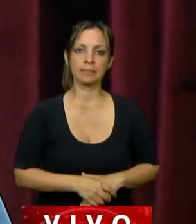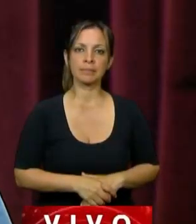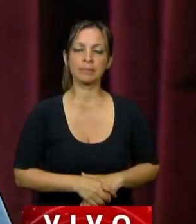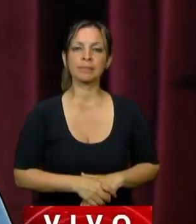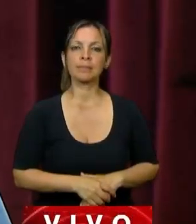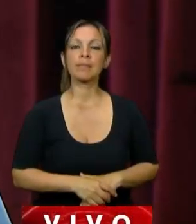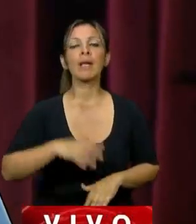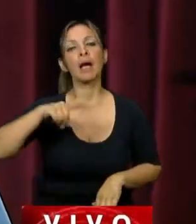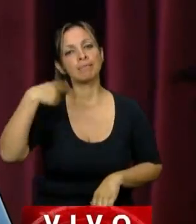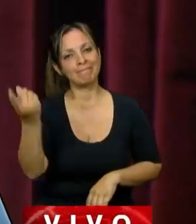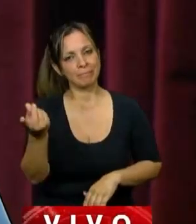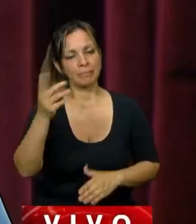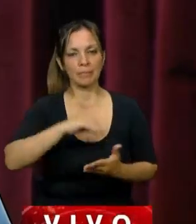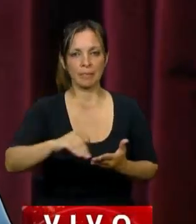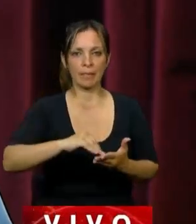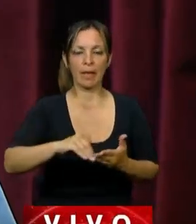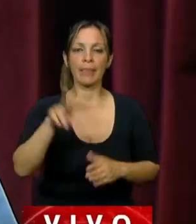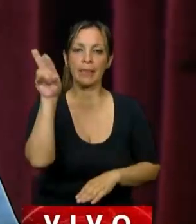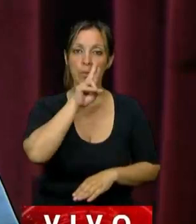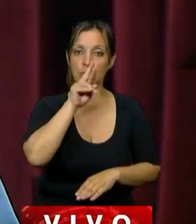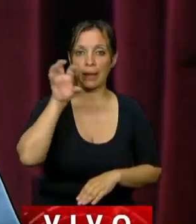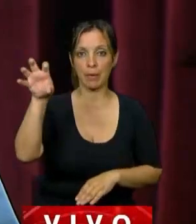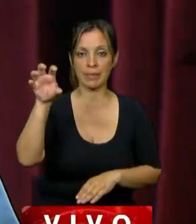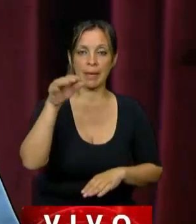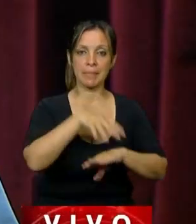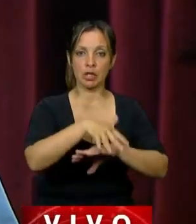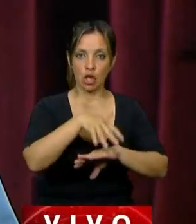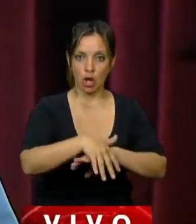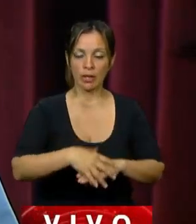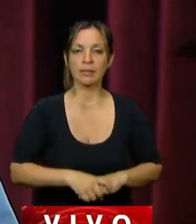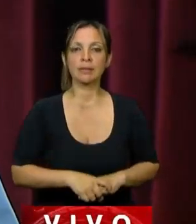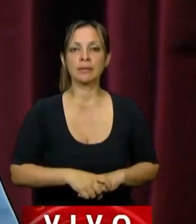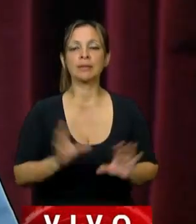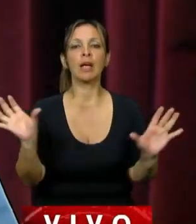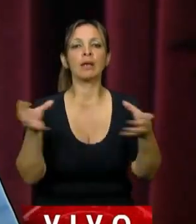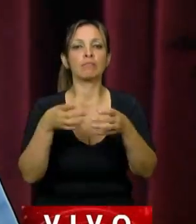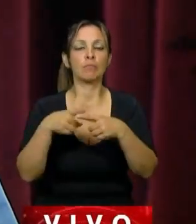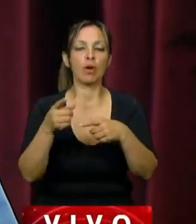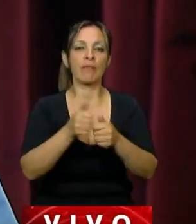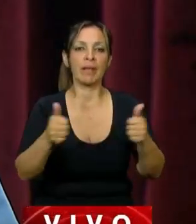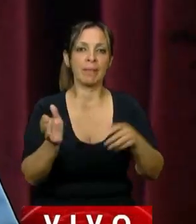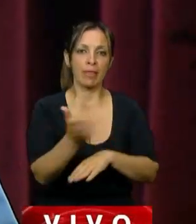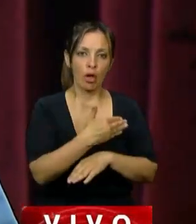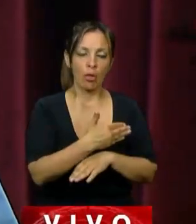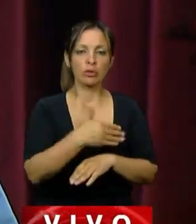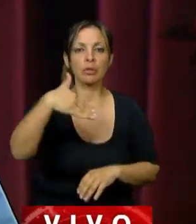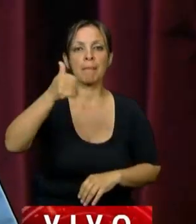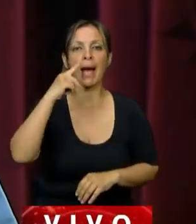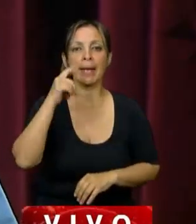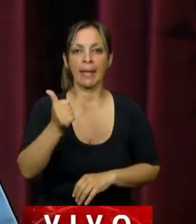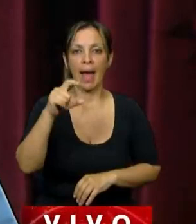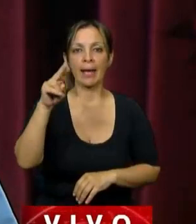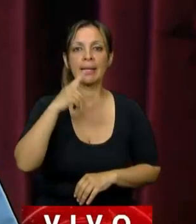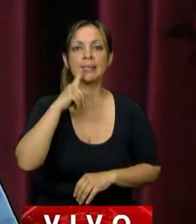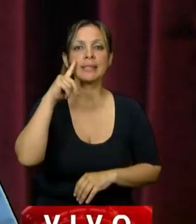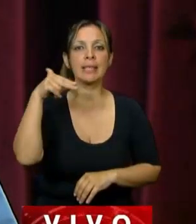Continúa en el uso de la palabra la diputada por la provincia de Misiones y del bloque Frente de Todos, María Cristina